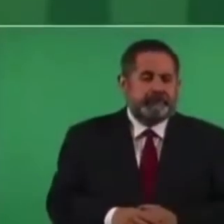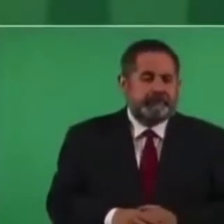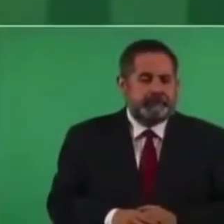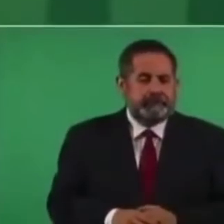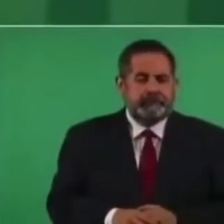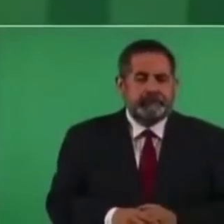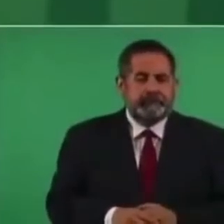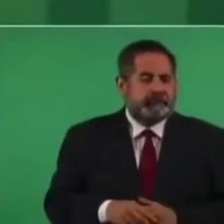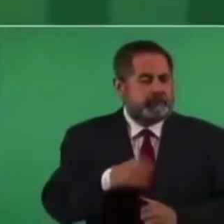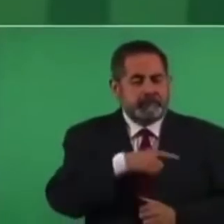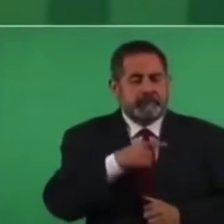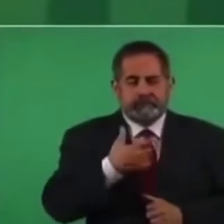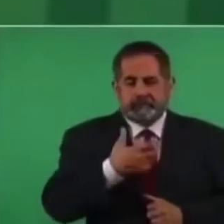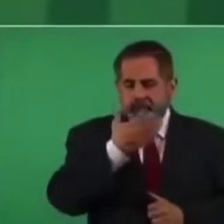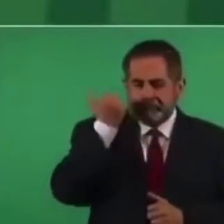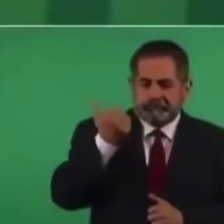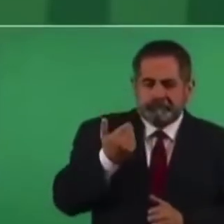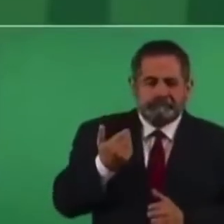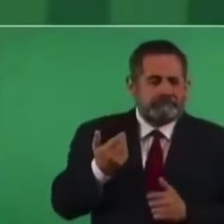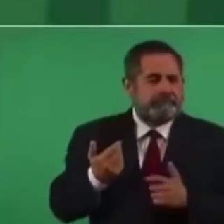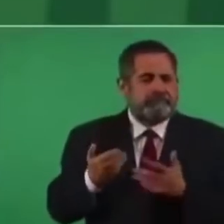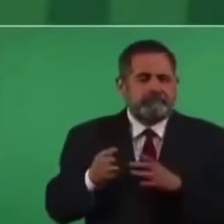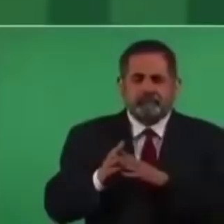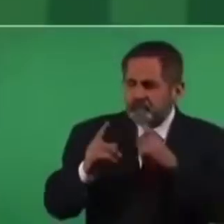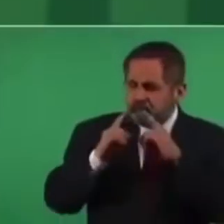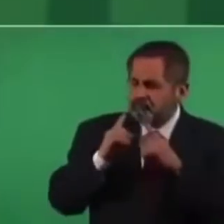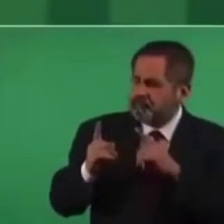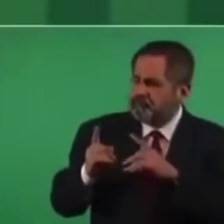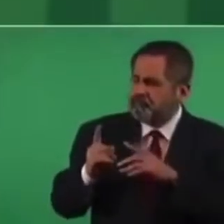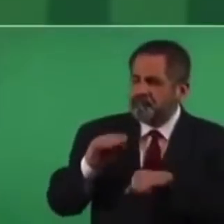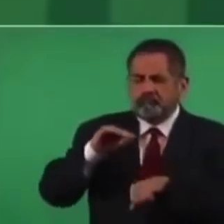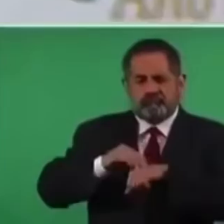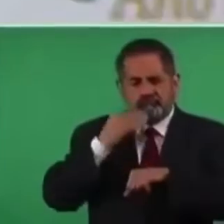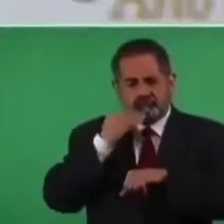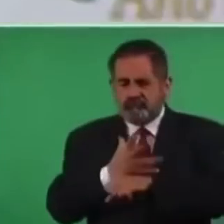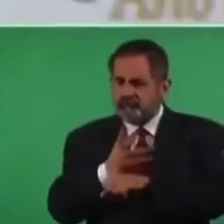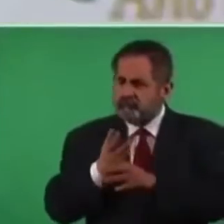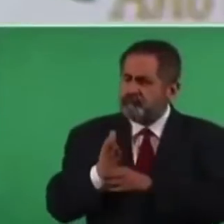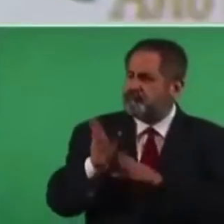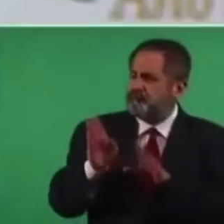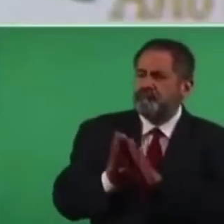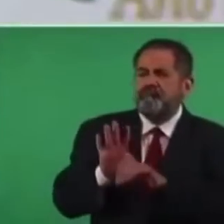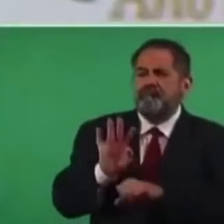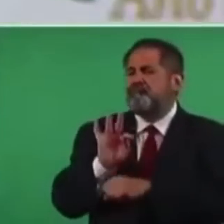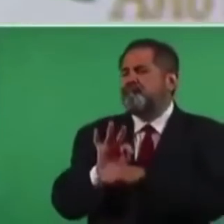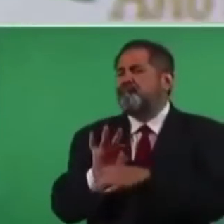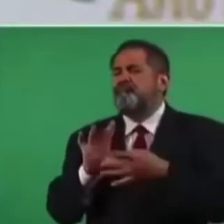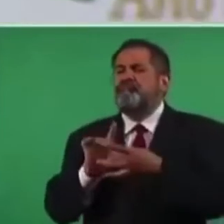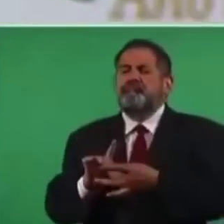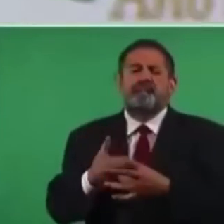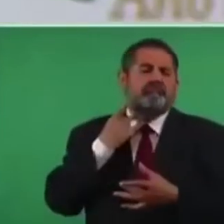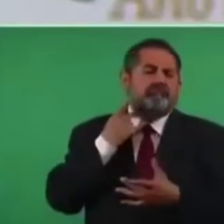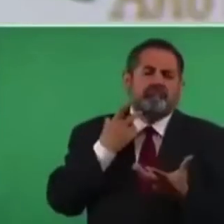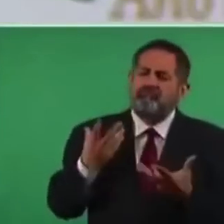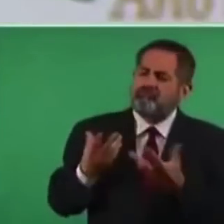que no saben de estos comportamientos de la urbanidad política